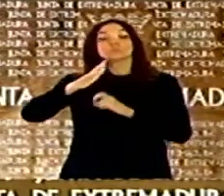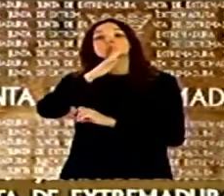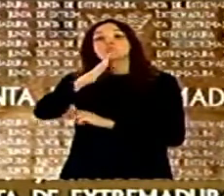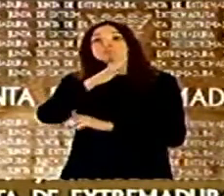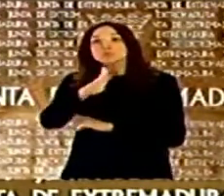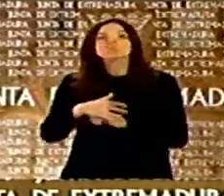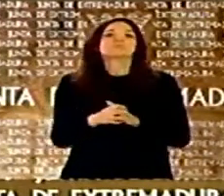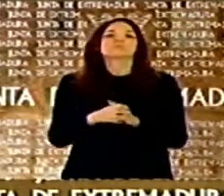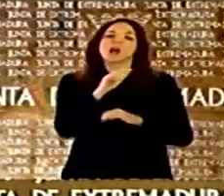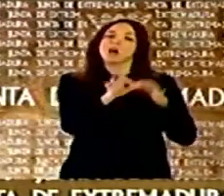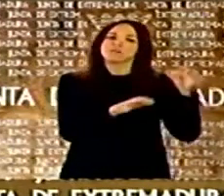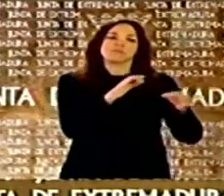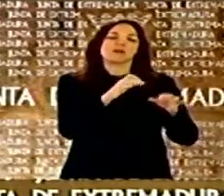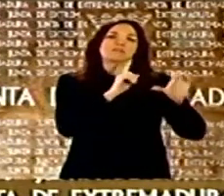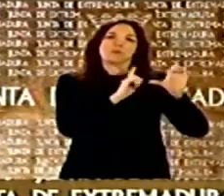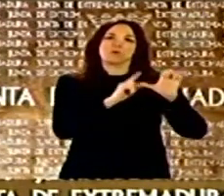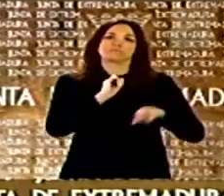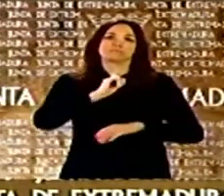la Asamblea de Extremadura.